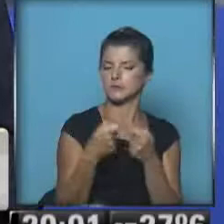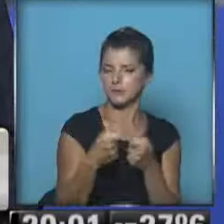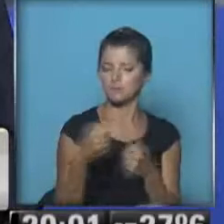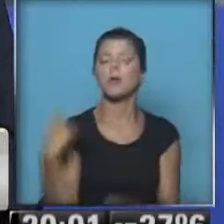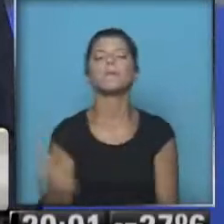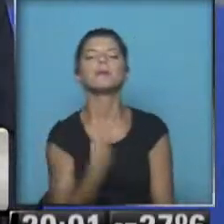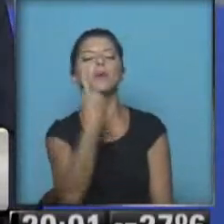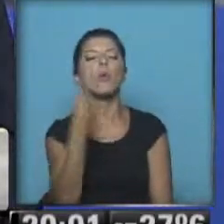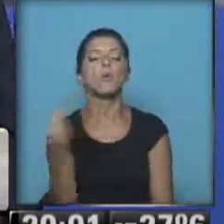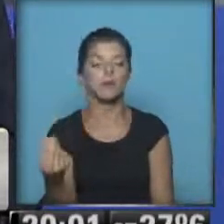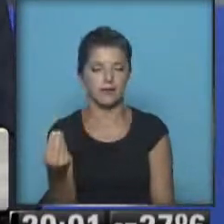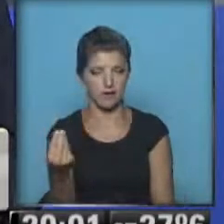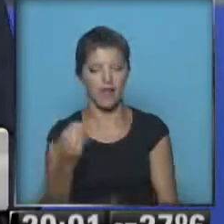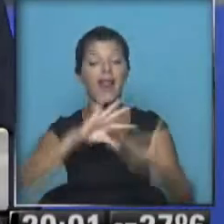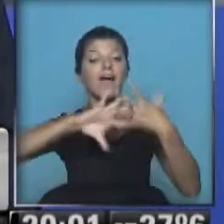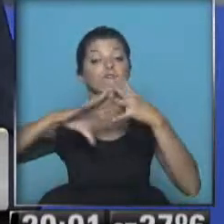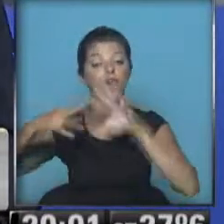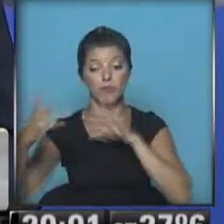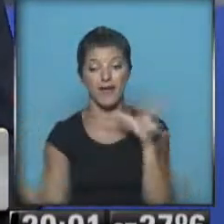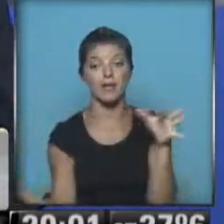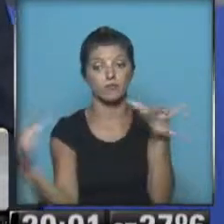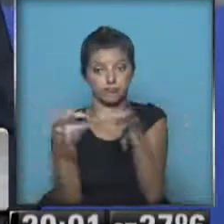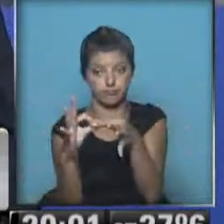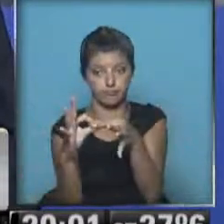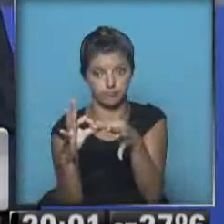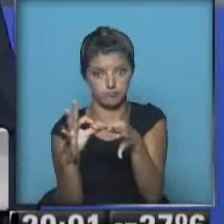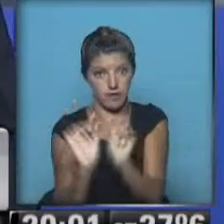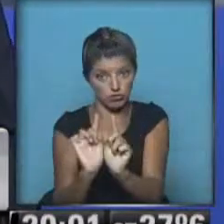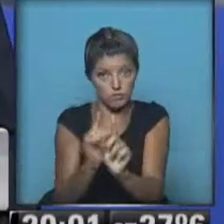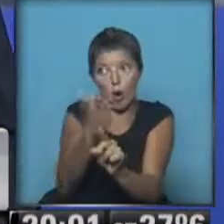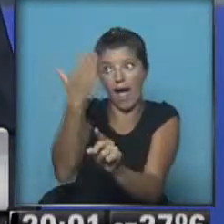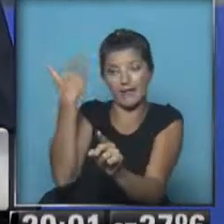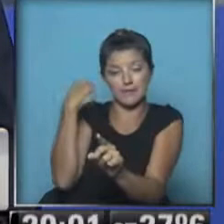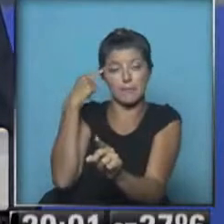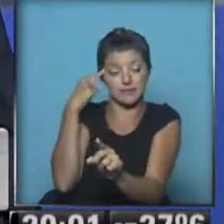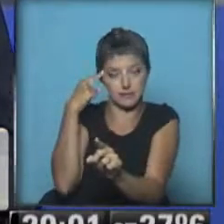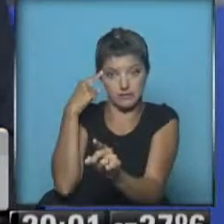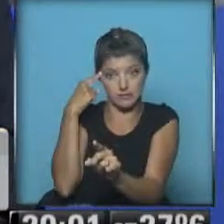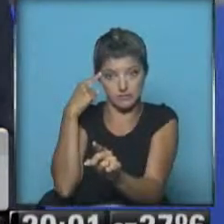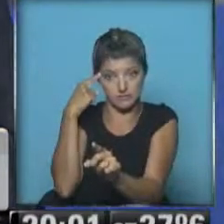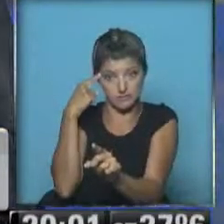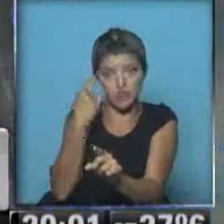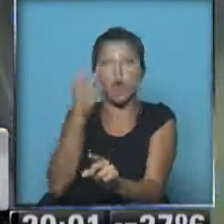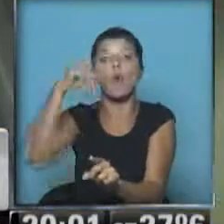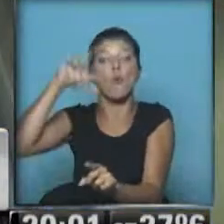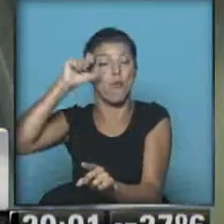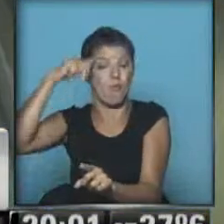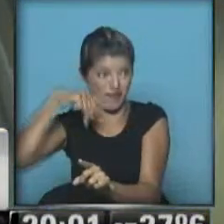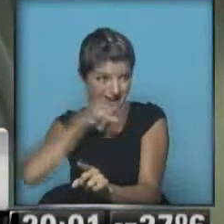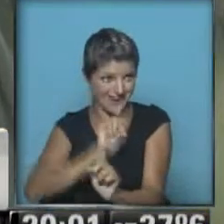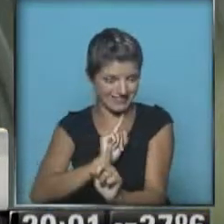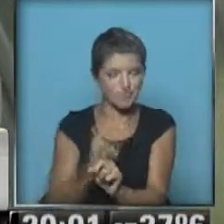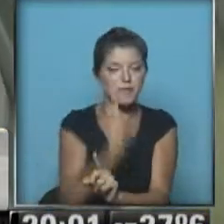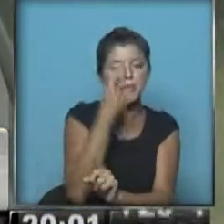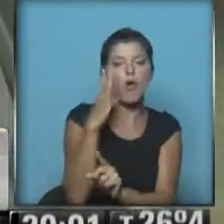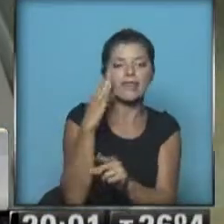por la forma en que la alianza que ellos originalmente se habían planteado, que estaba en el FAP-UNEN, se había ido